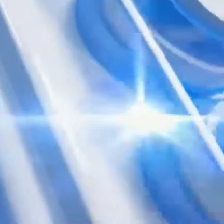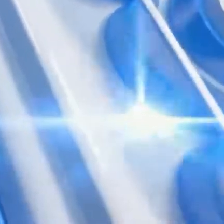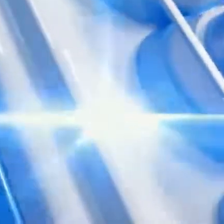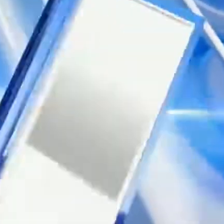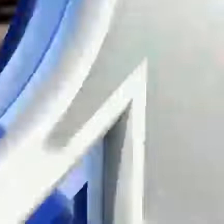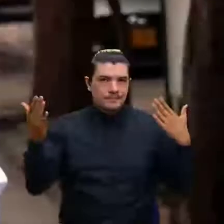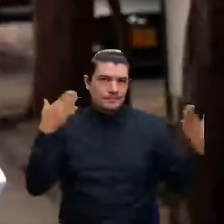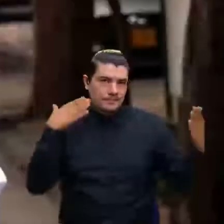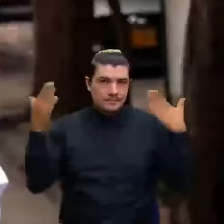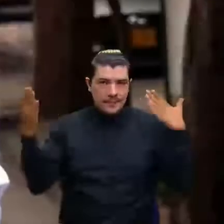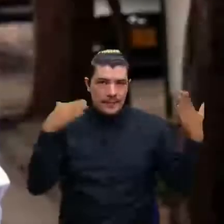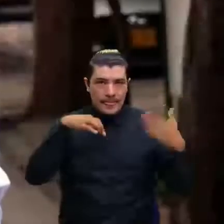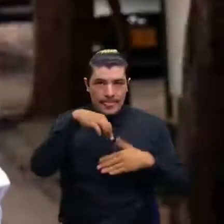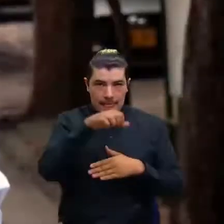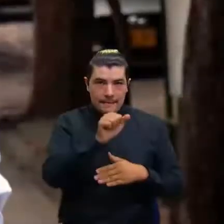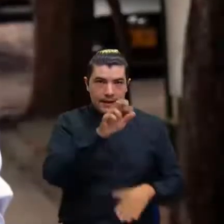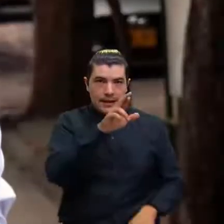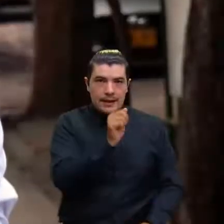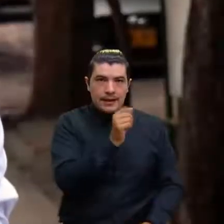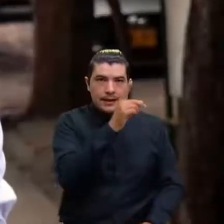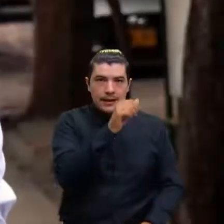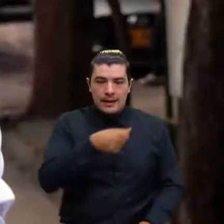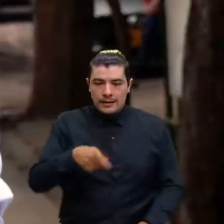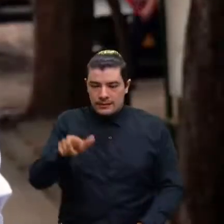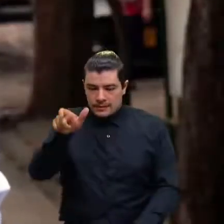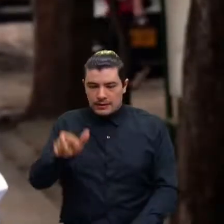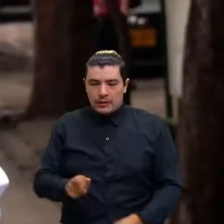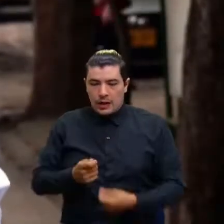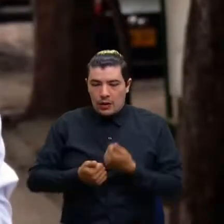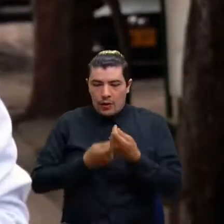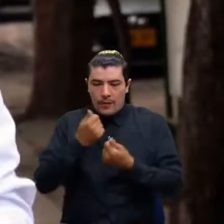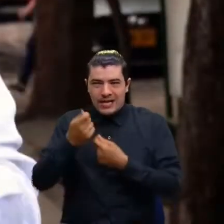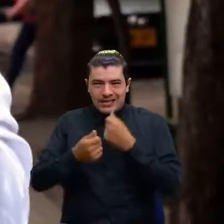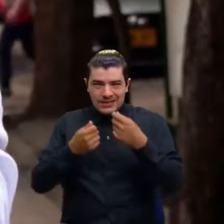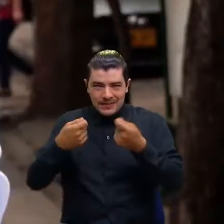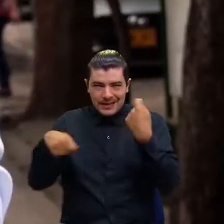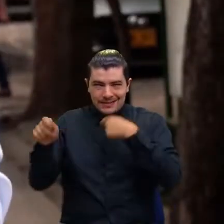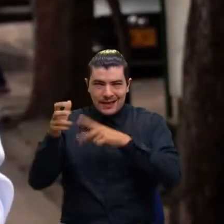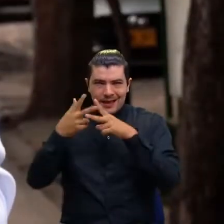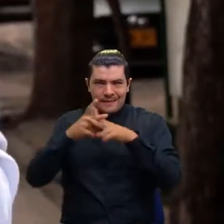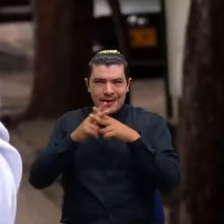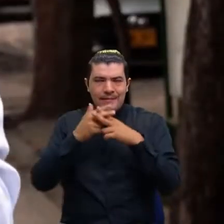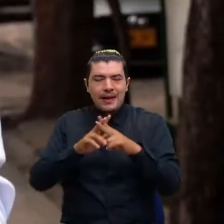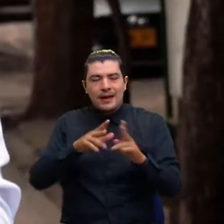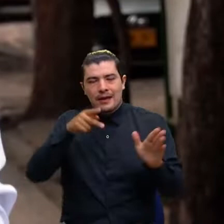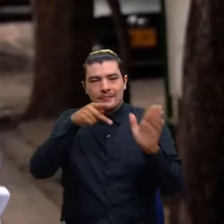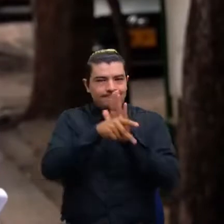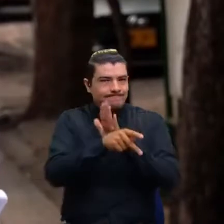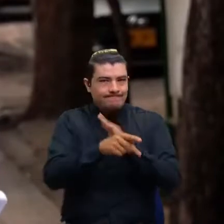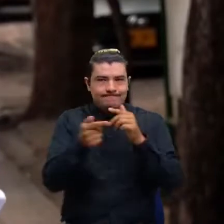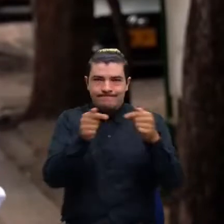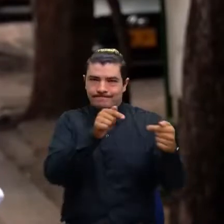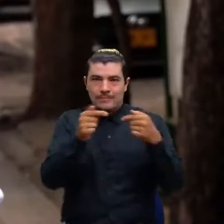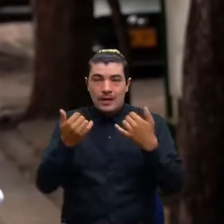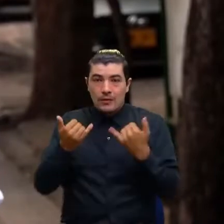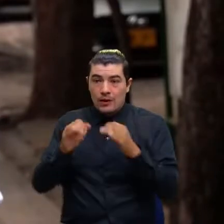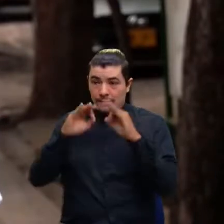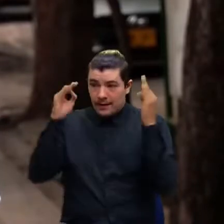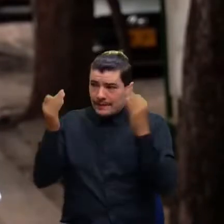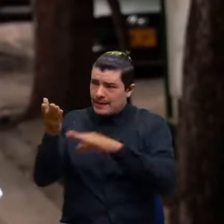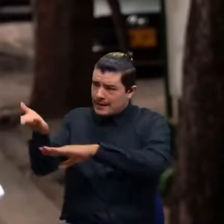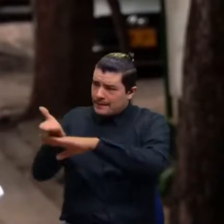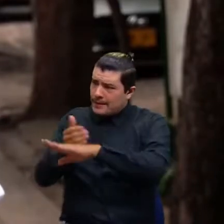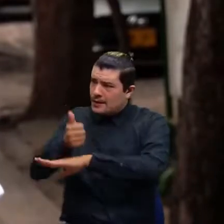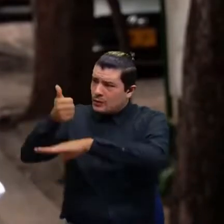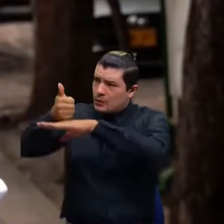horas, donde un comerciante de una ferretería pues terminó muerto en medio de esta situación. Sus familiares le han pedido a las autoridades que investiguen este